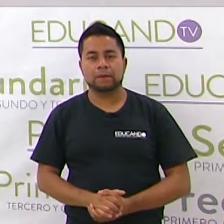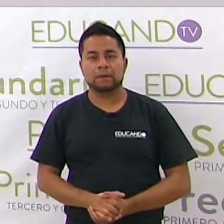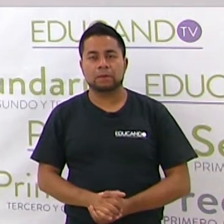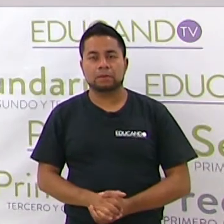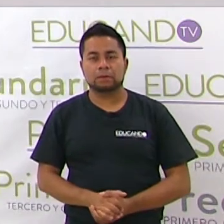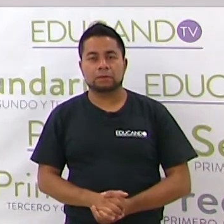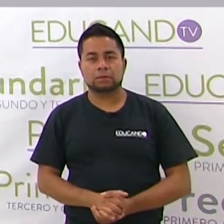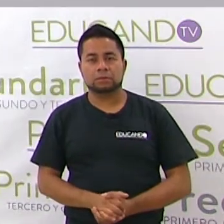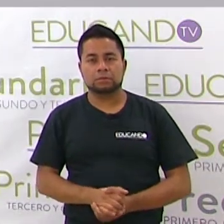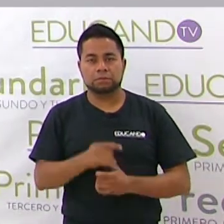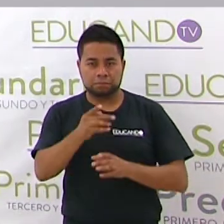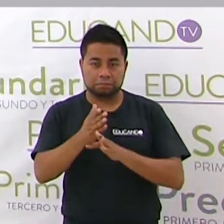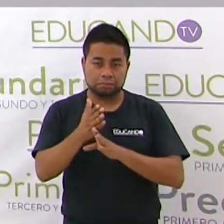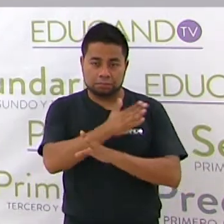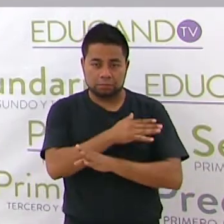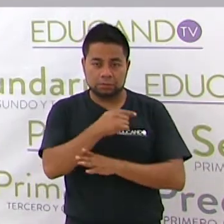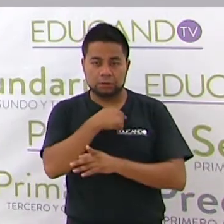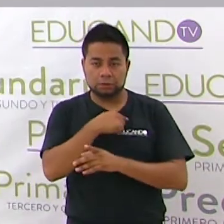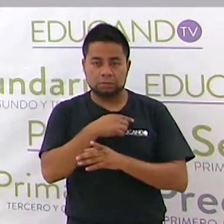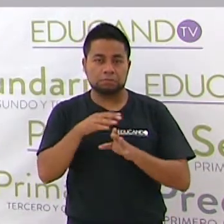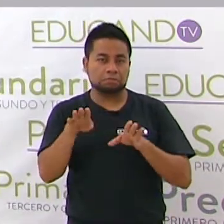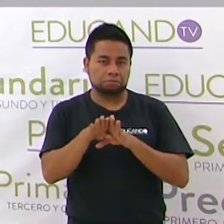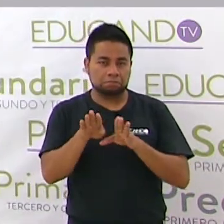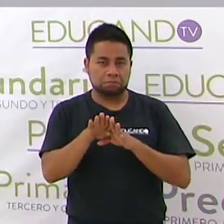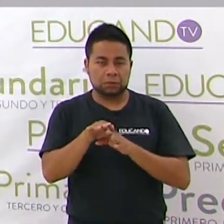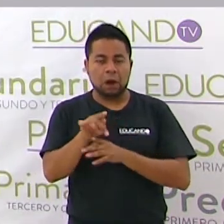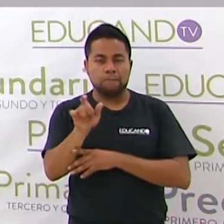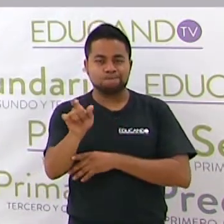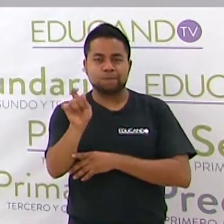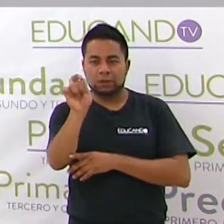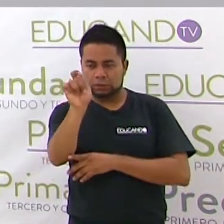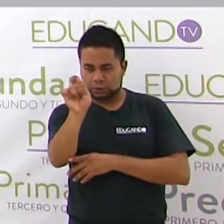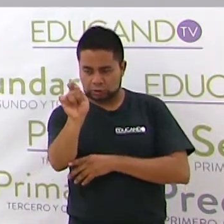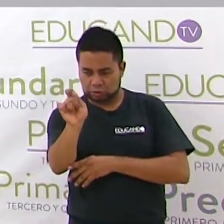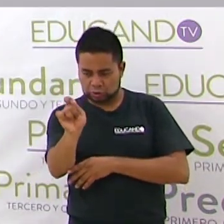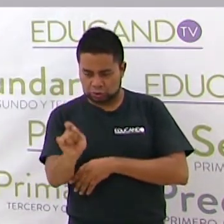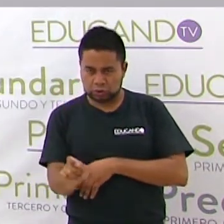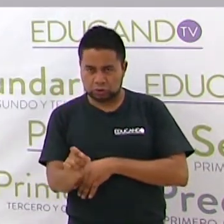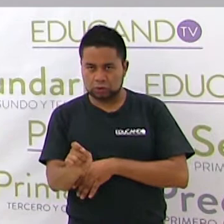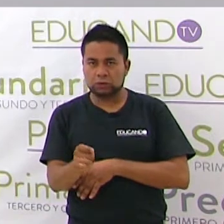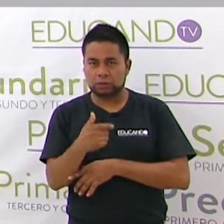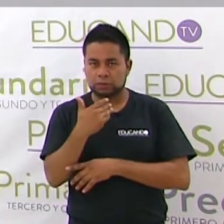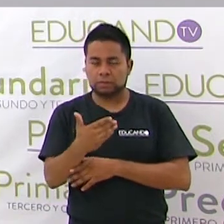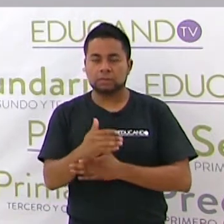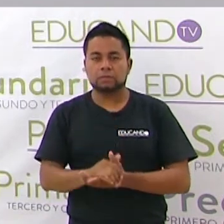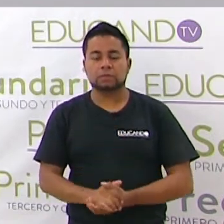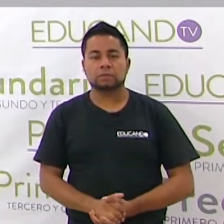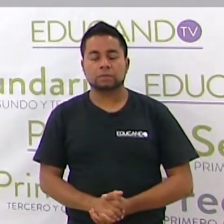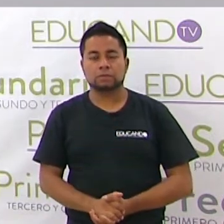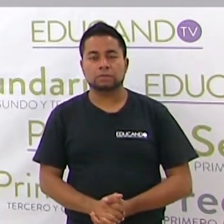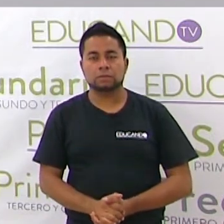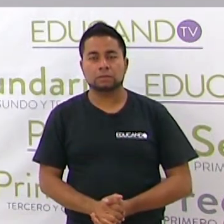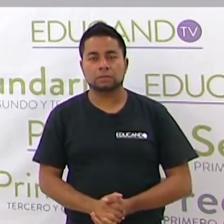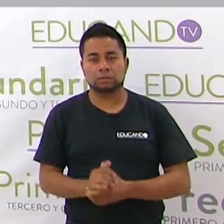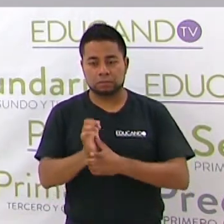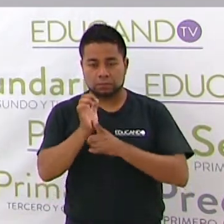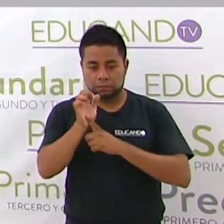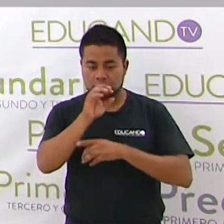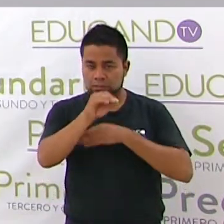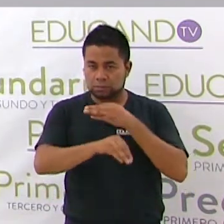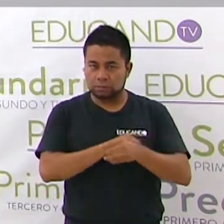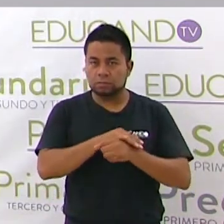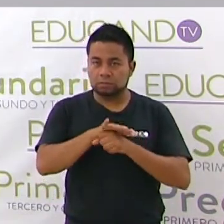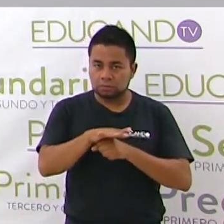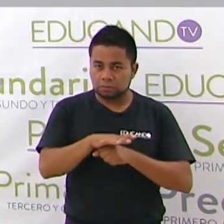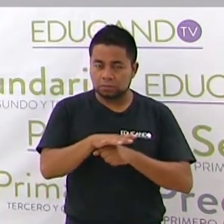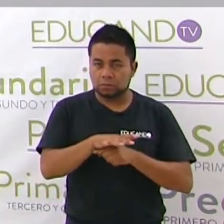para acá, lo estoy marcando con una línea un poquito más gruesa. Ahí está. Entonces vamos a establecer qué relación hay entre una